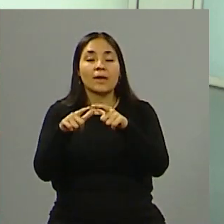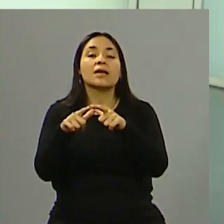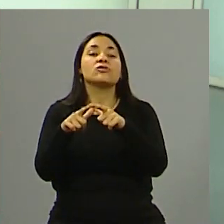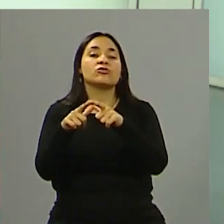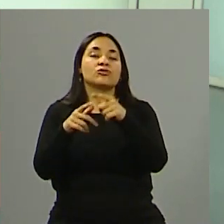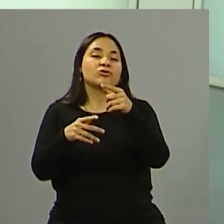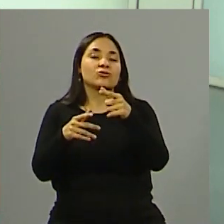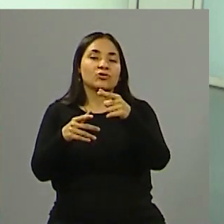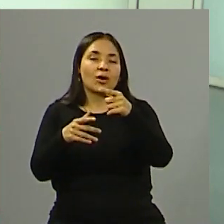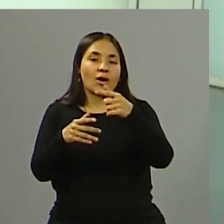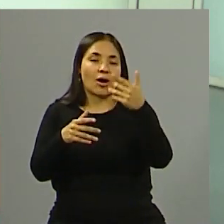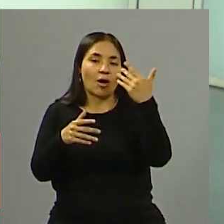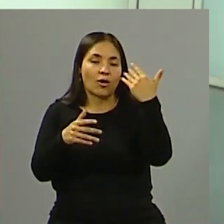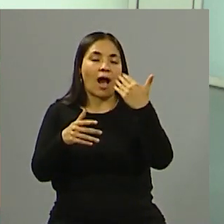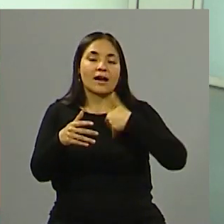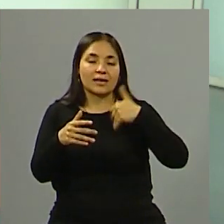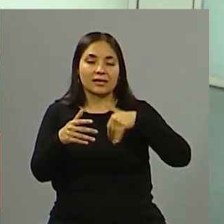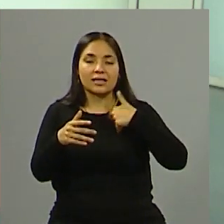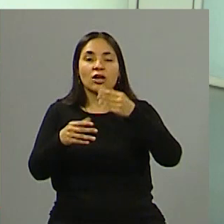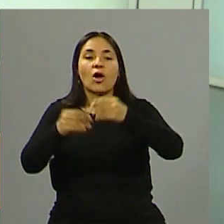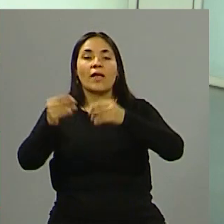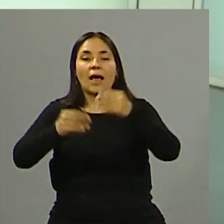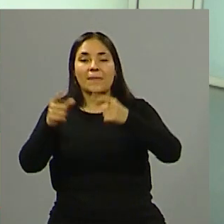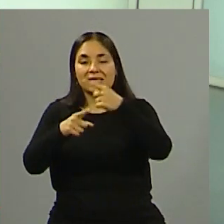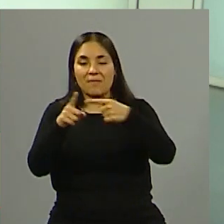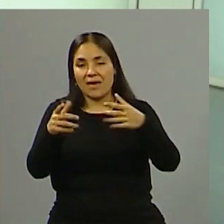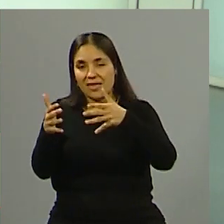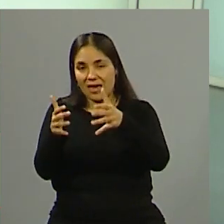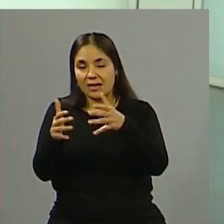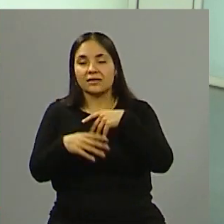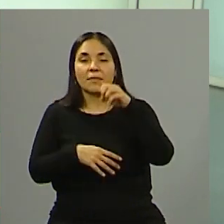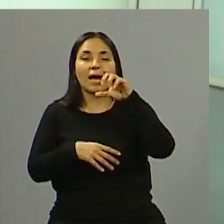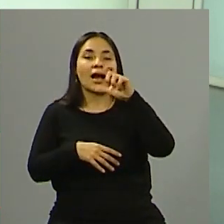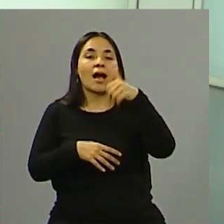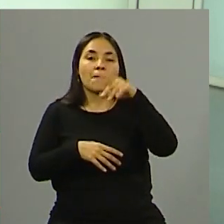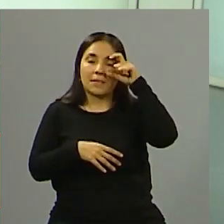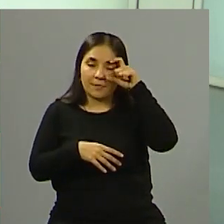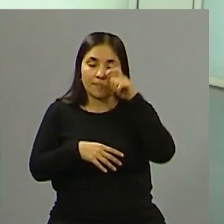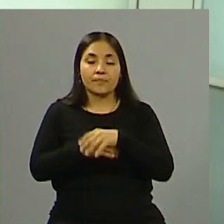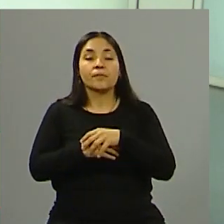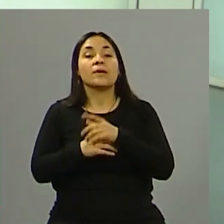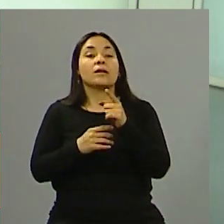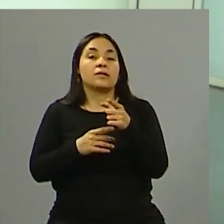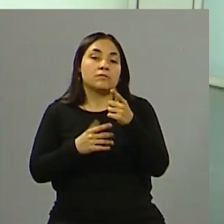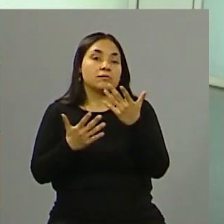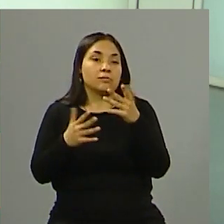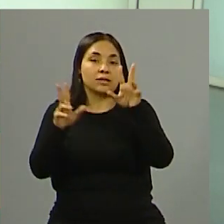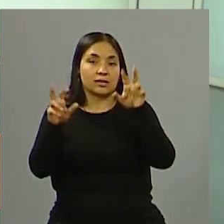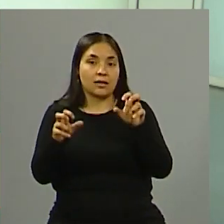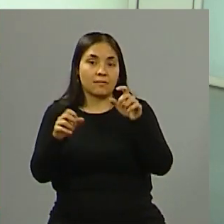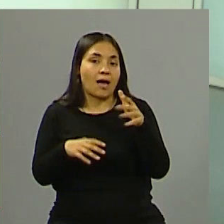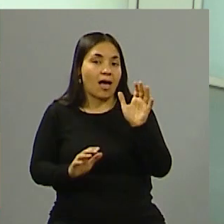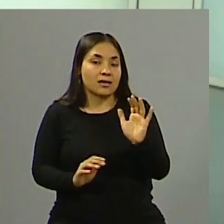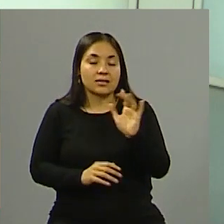nosotros, haciendo su balance, pensando también en el futuro y hablando de algo real, ¿no? Esto de que los argentinos, las argentinas y todos los